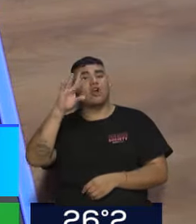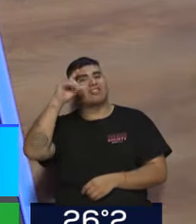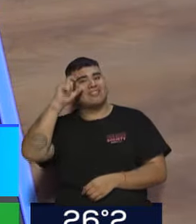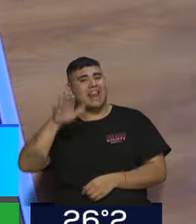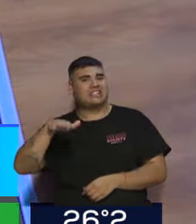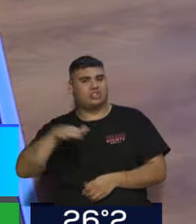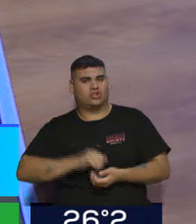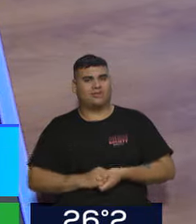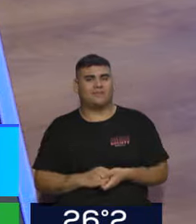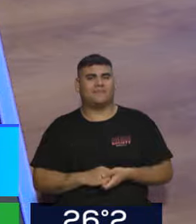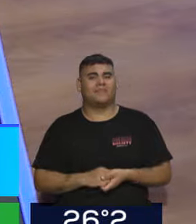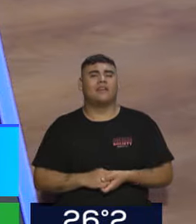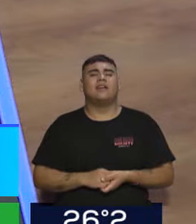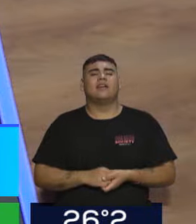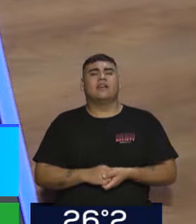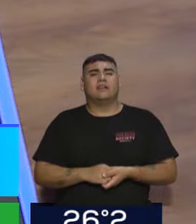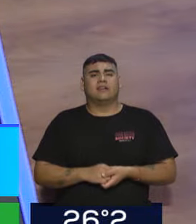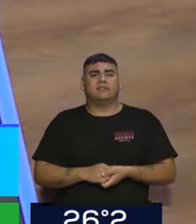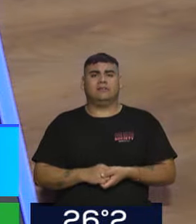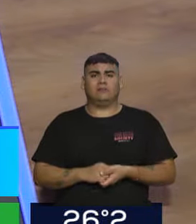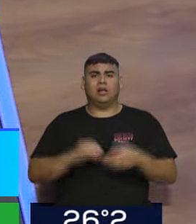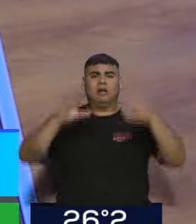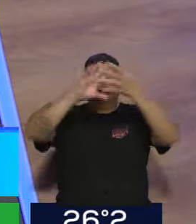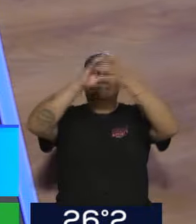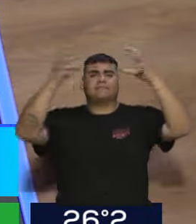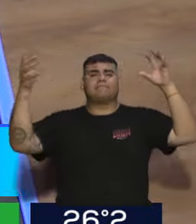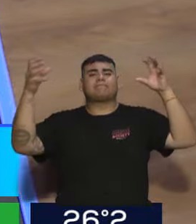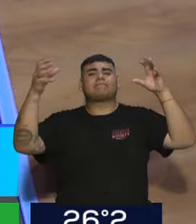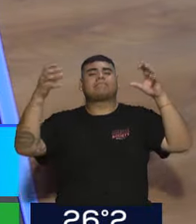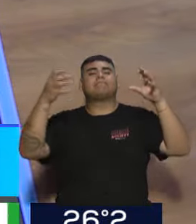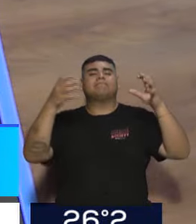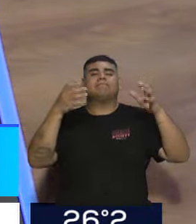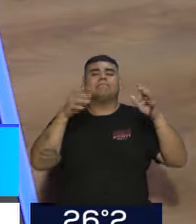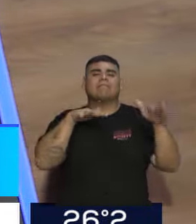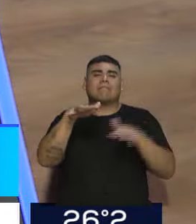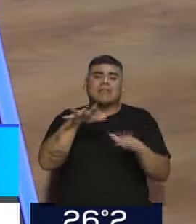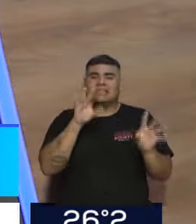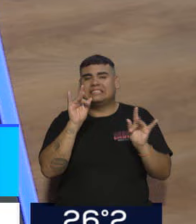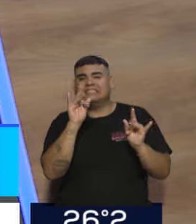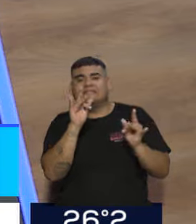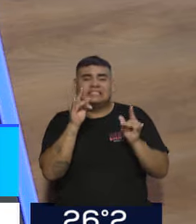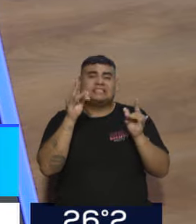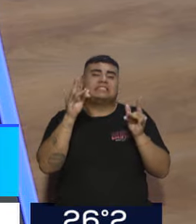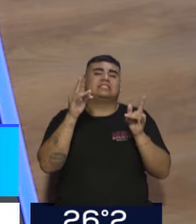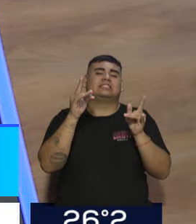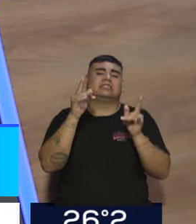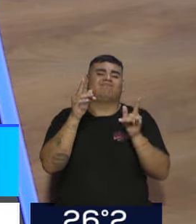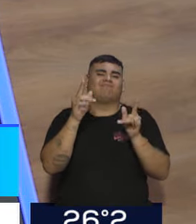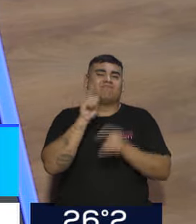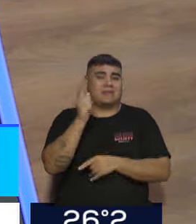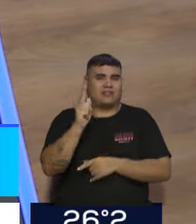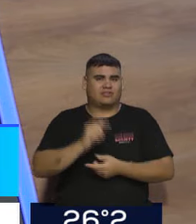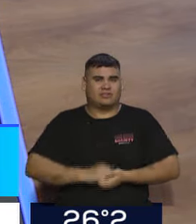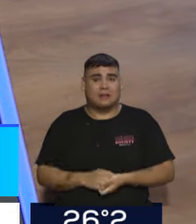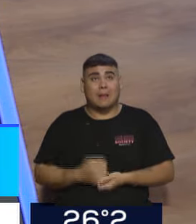los meteorólogos, aunque se indican que en los próximos días va a estar complicado, inestable en altura también, pero